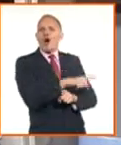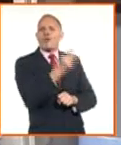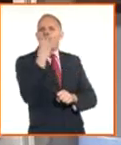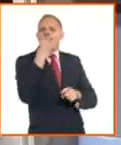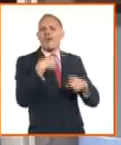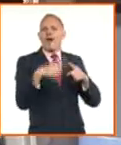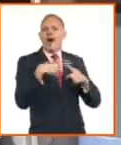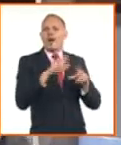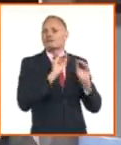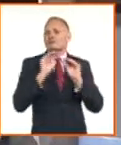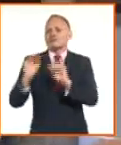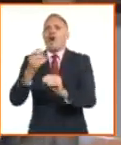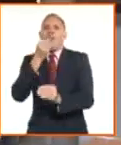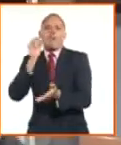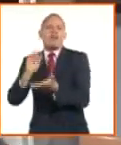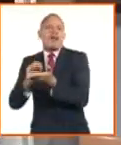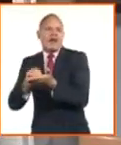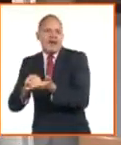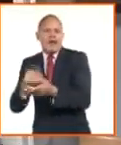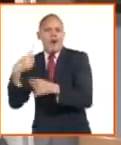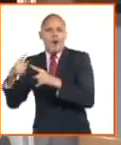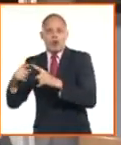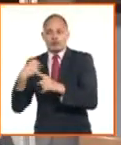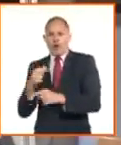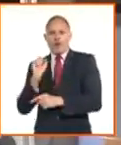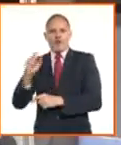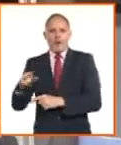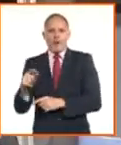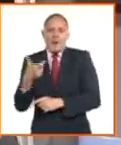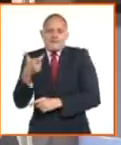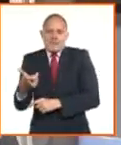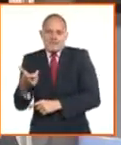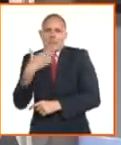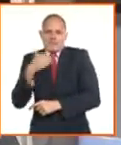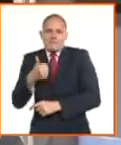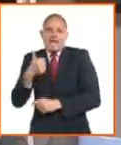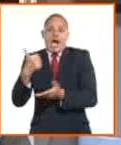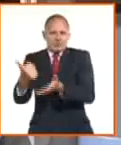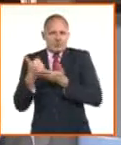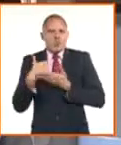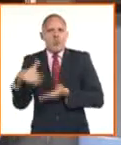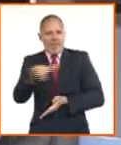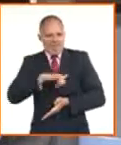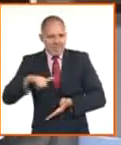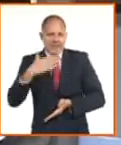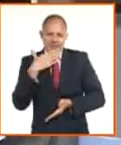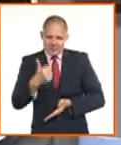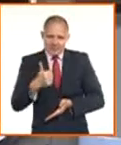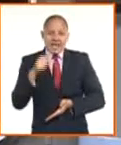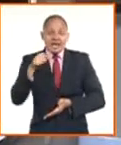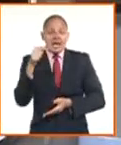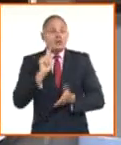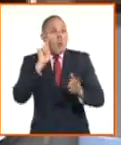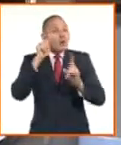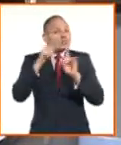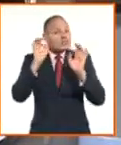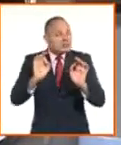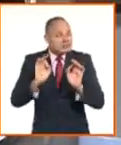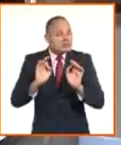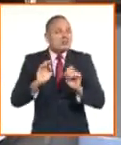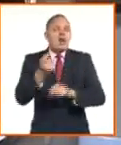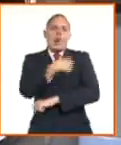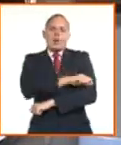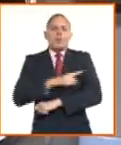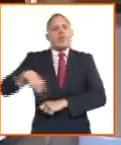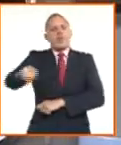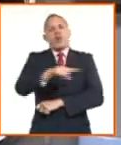buscando la manera de captar y canalizar esas divisas en función de la sociedad, que es lo que estamos buscando con esto. Como todo lo que se hace,